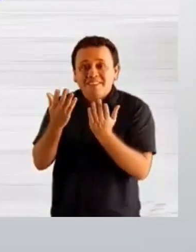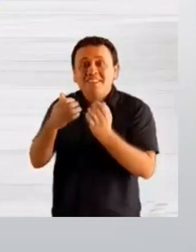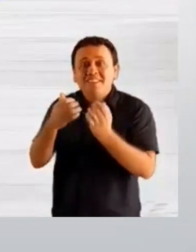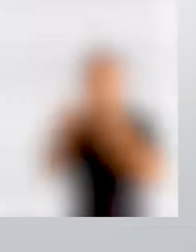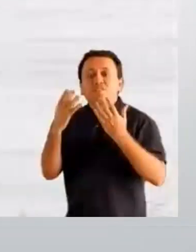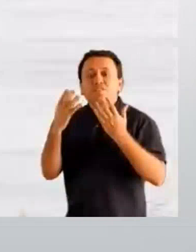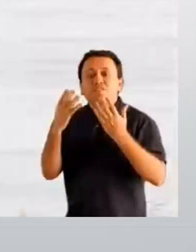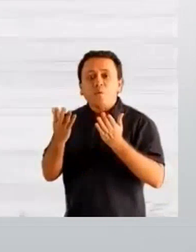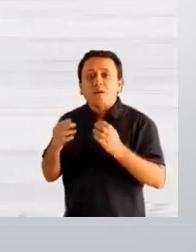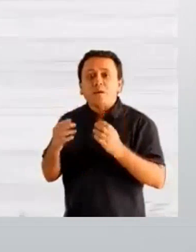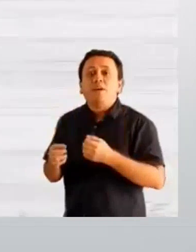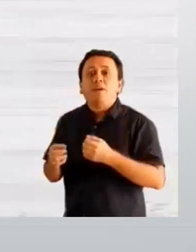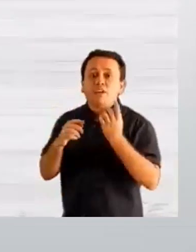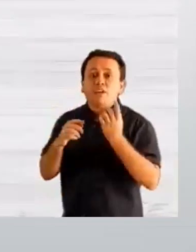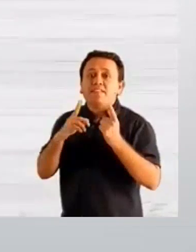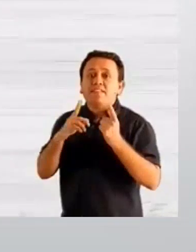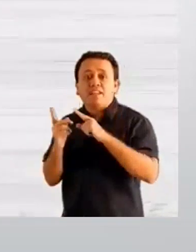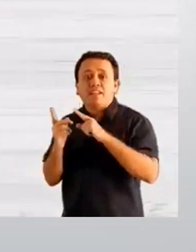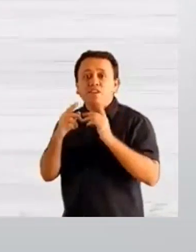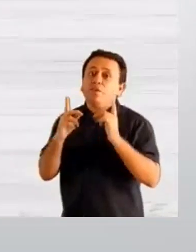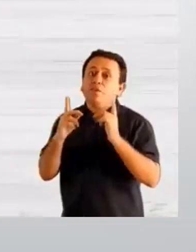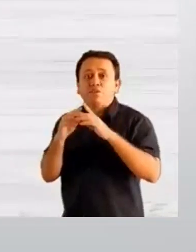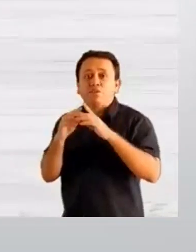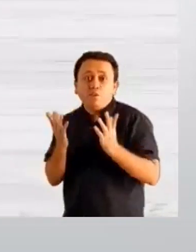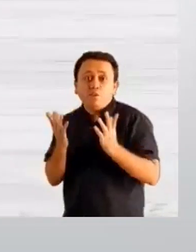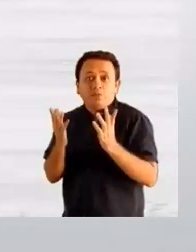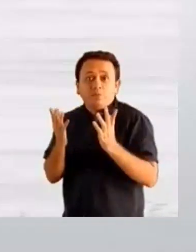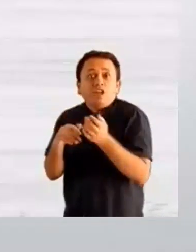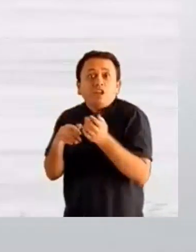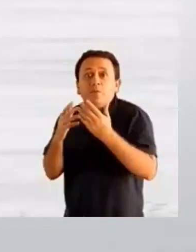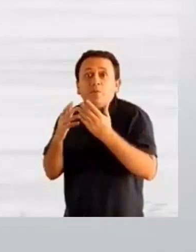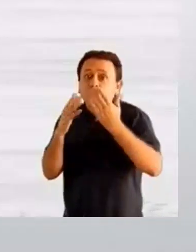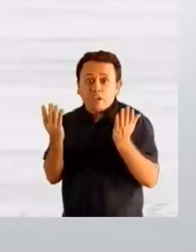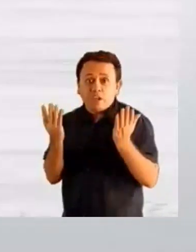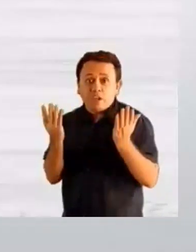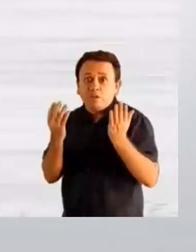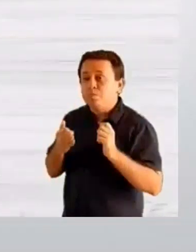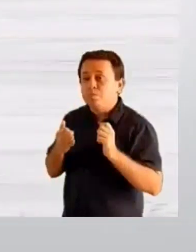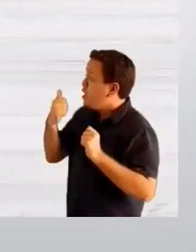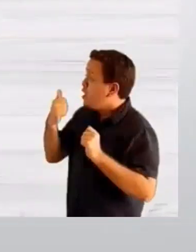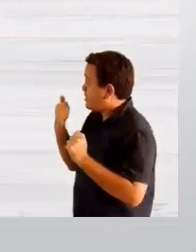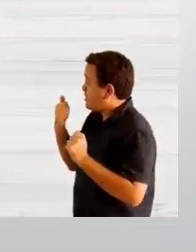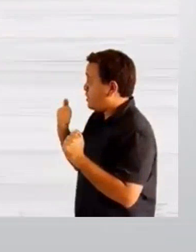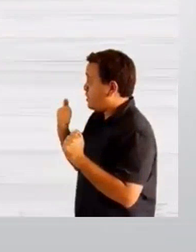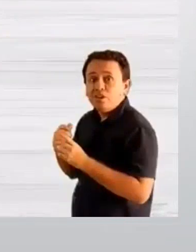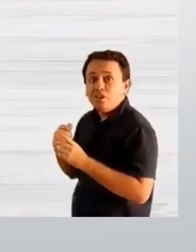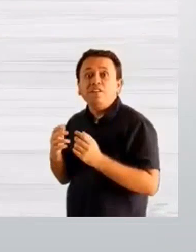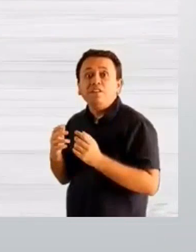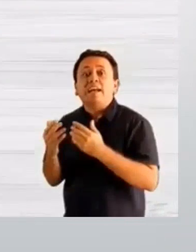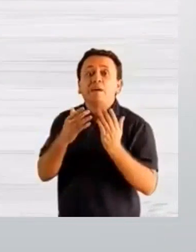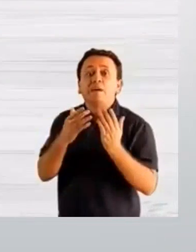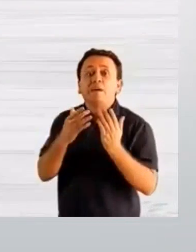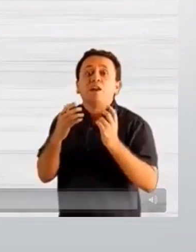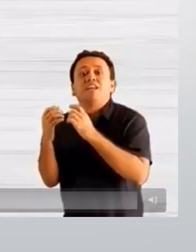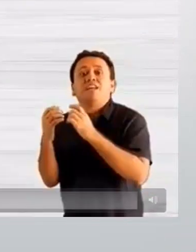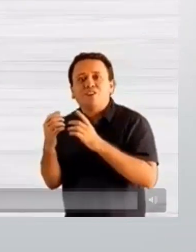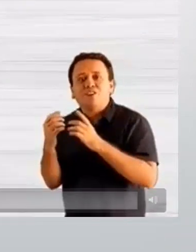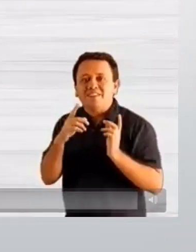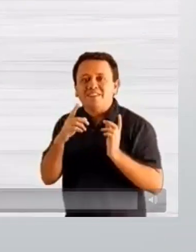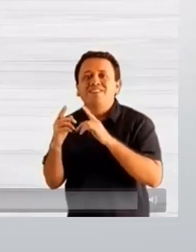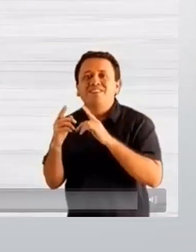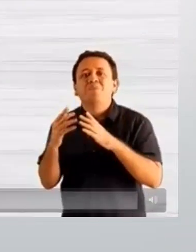segundo. ¿Se entiende? Entonces recuerda, velocidad y aceleración no son lo mismo y tampoco nos indican lo mismo. La aceleración nos indica el cambio,